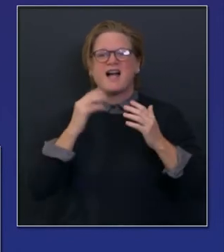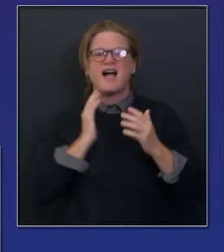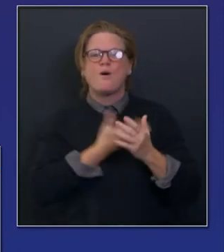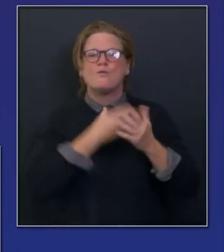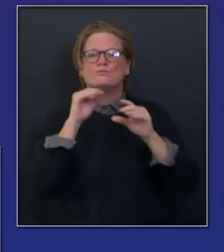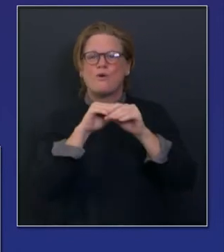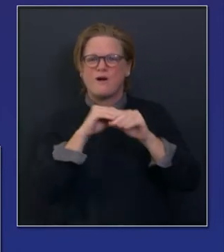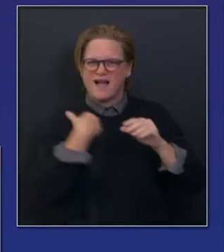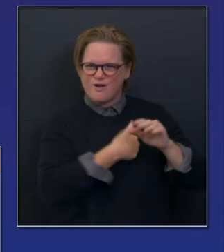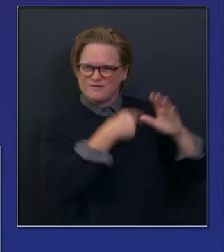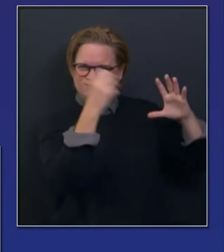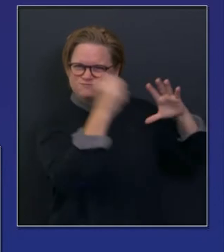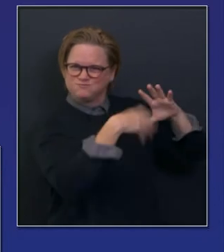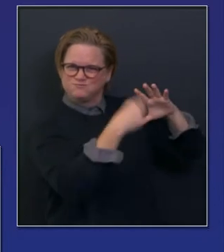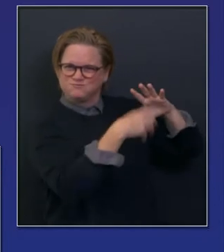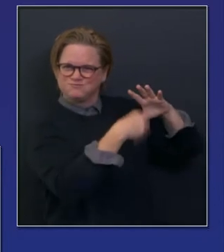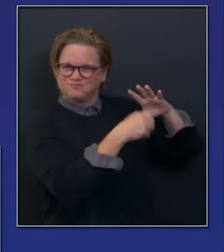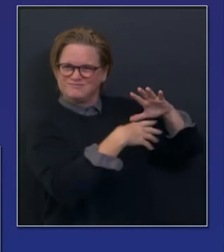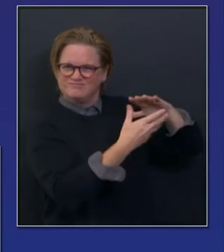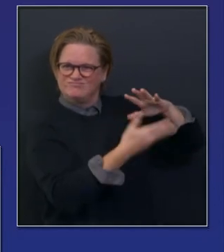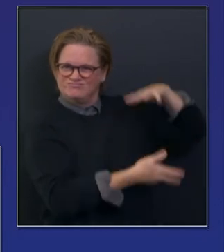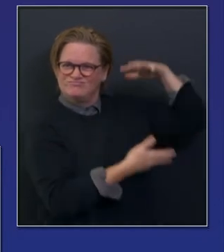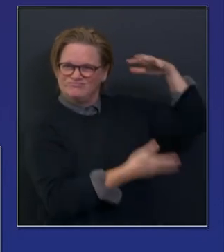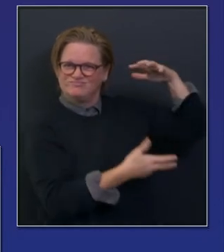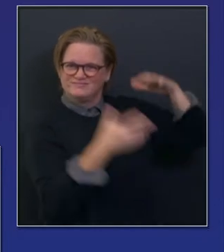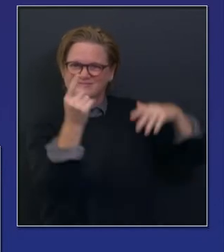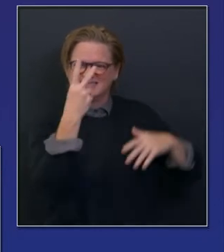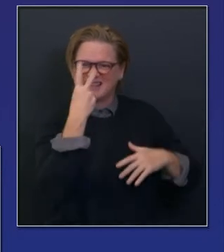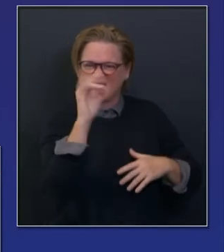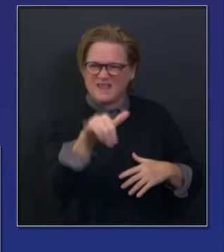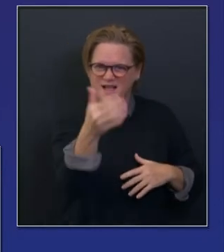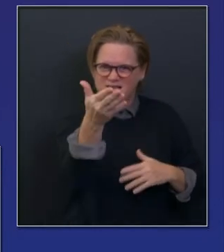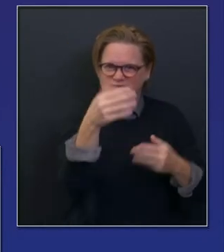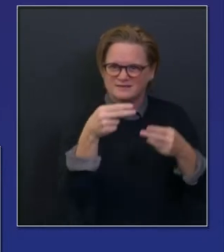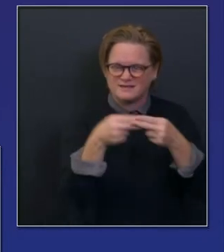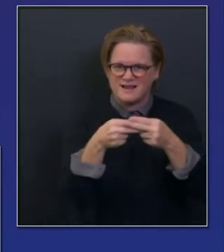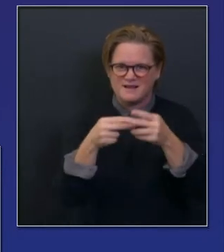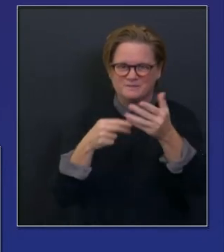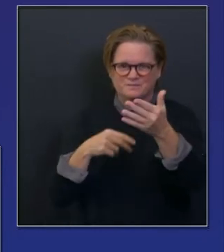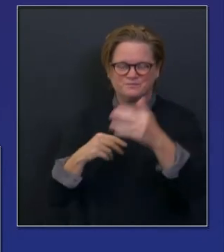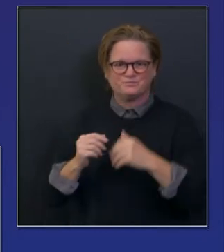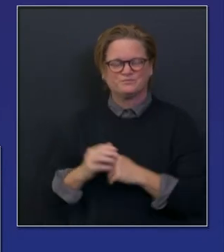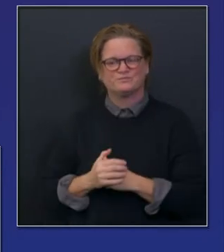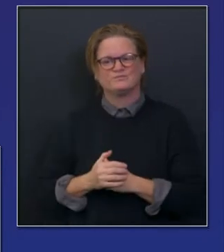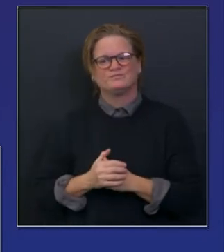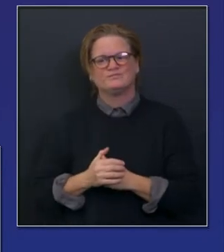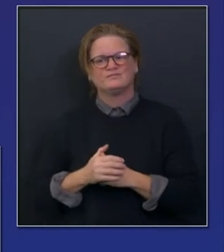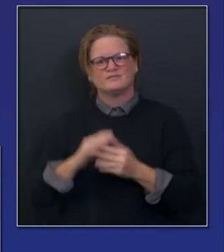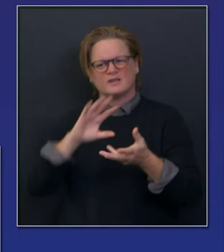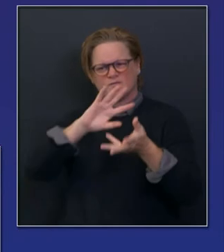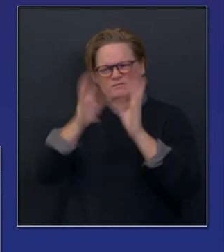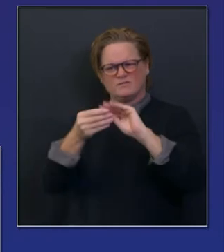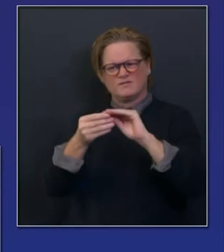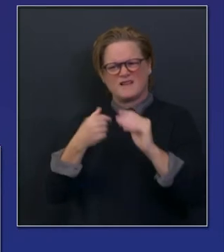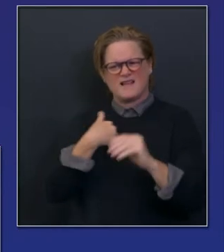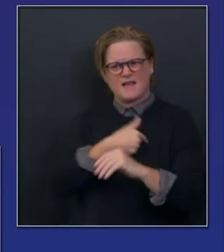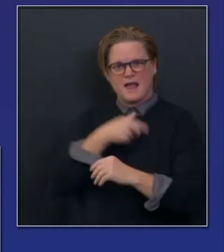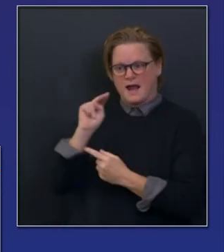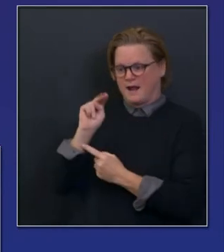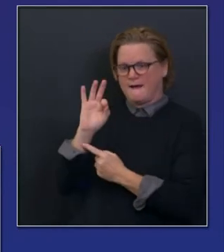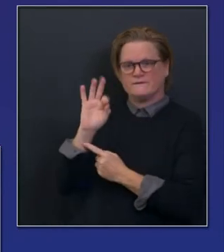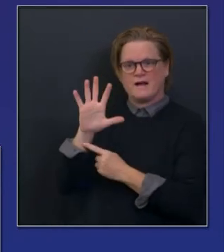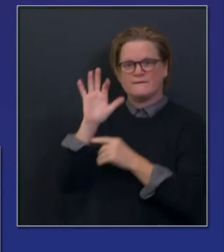importante. En marzo, abril, todo el mundo hablaba de equipo personal de protección. Tenemos más de 500 millones de